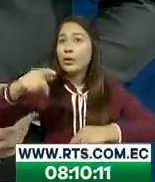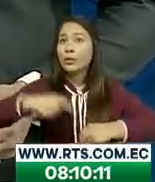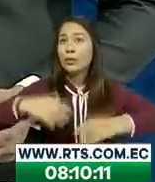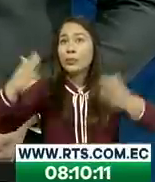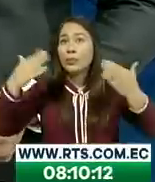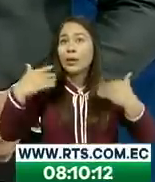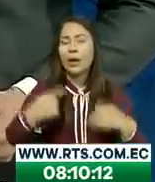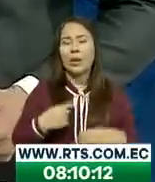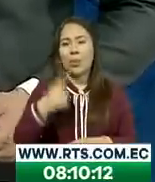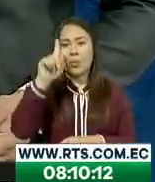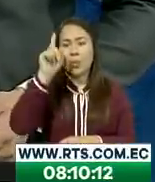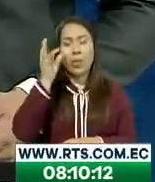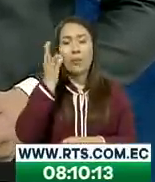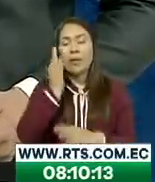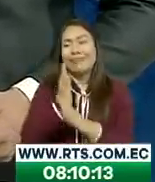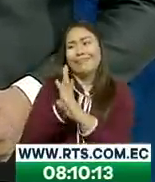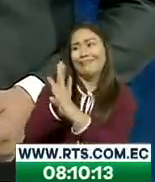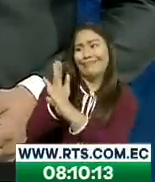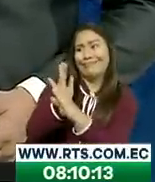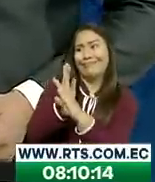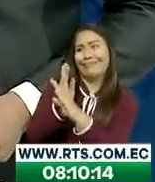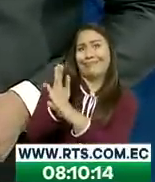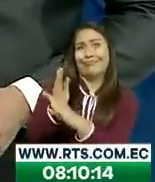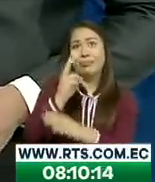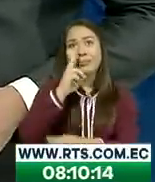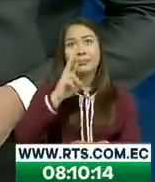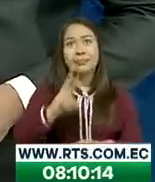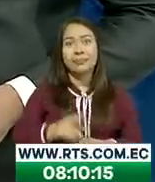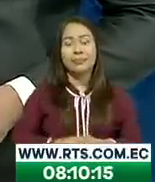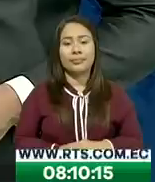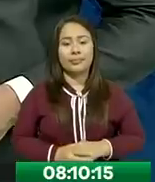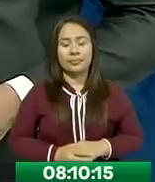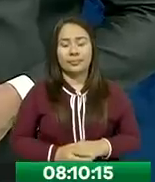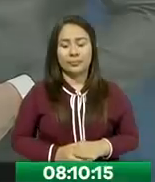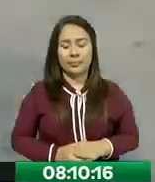de ellas forcejeó con el delincuente. Veamos.